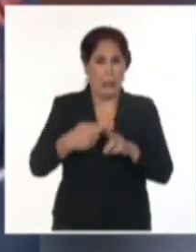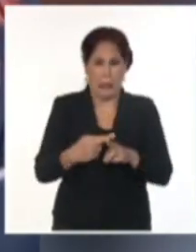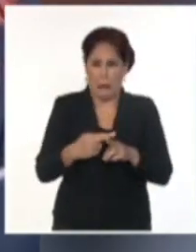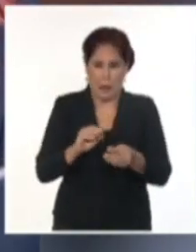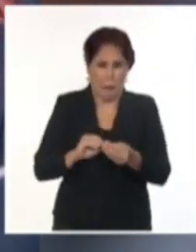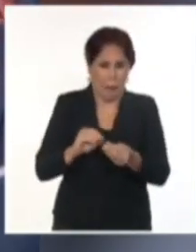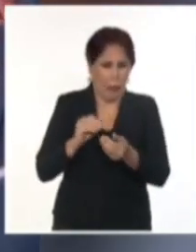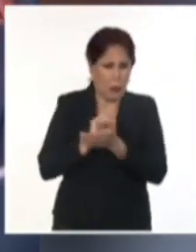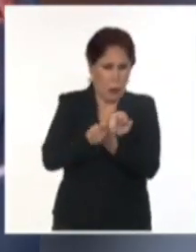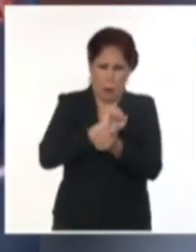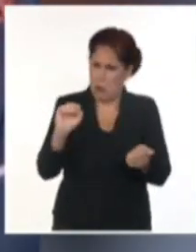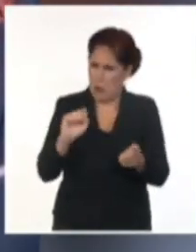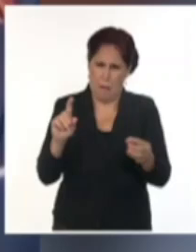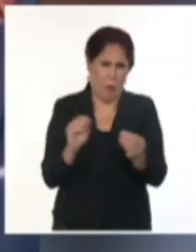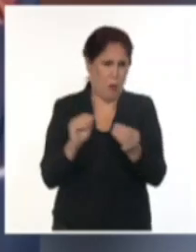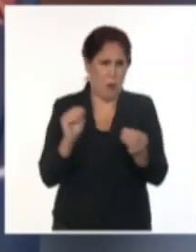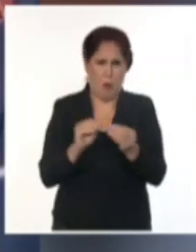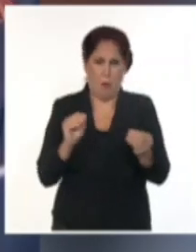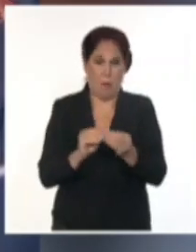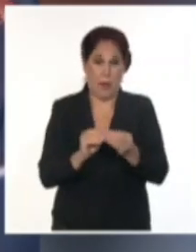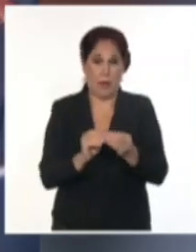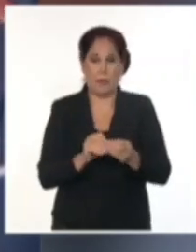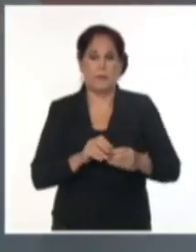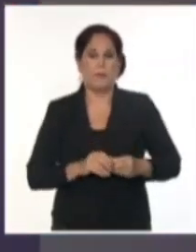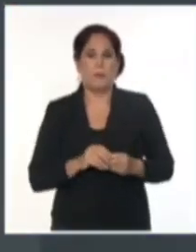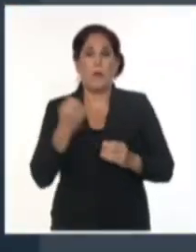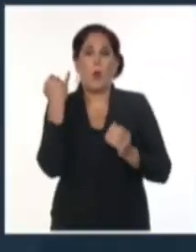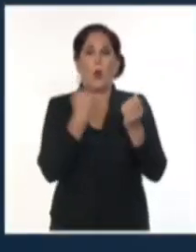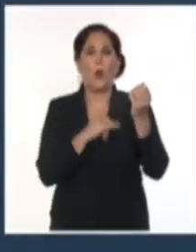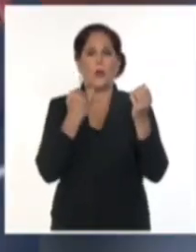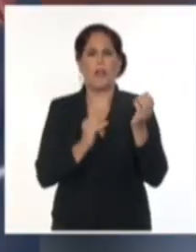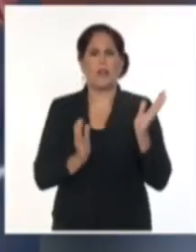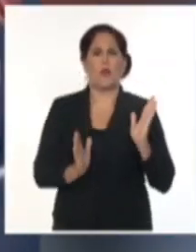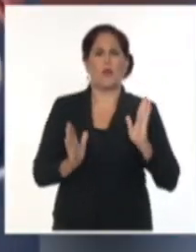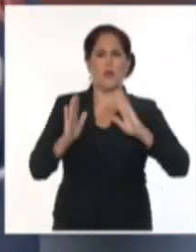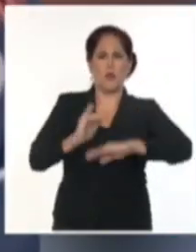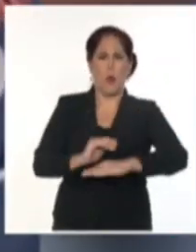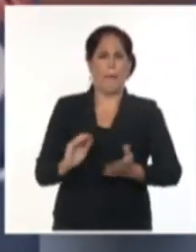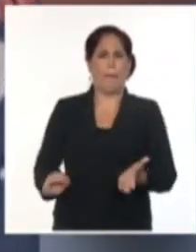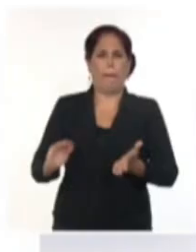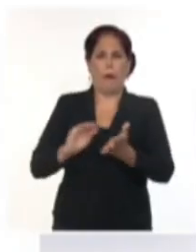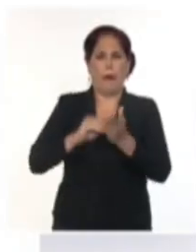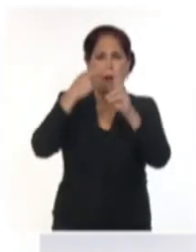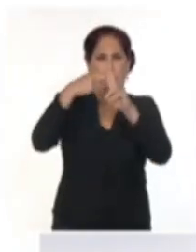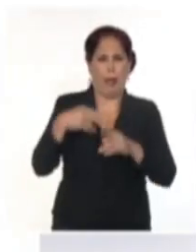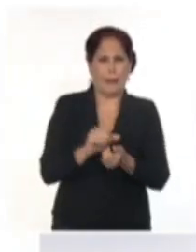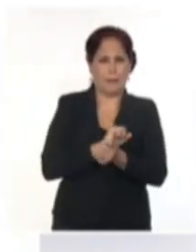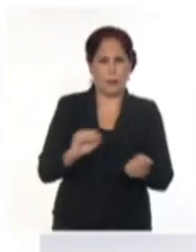terrorism. There is no justification for any such listing.